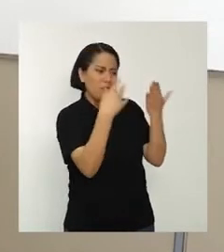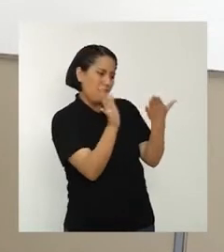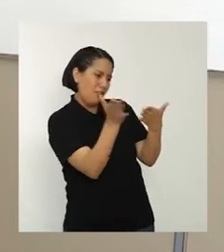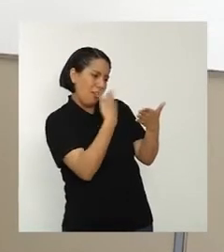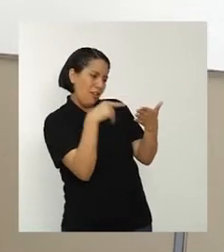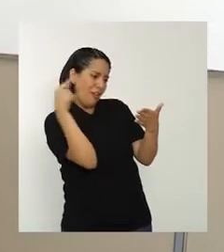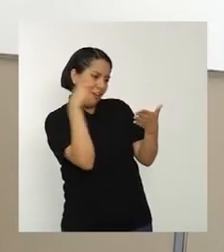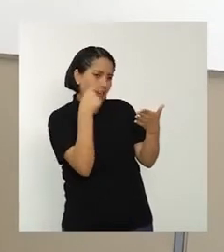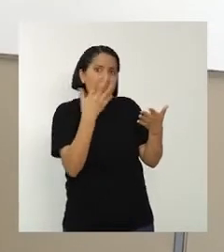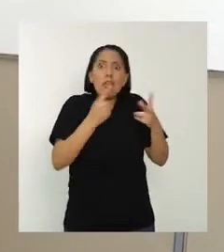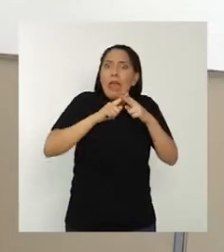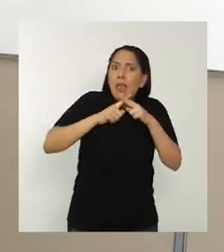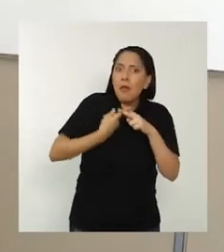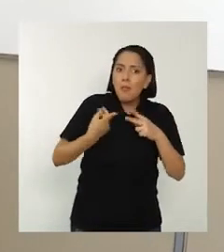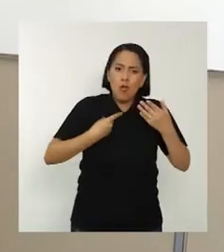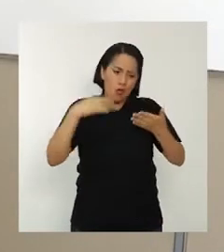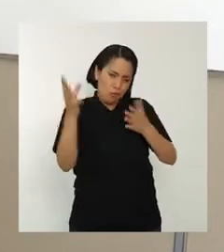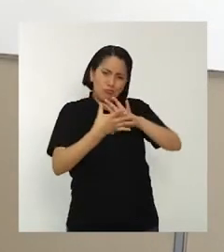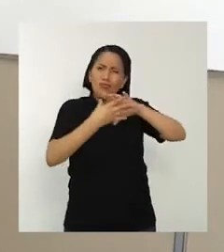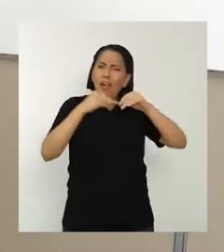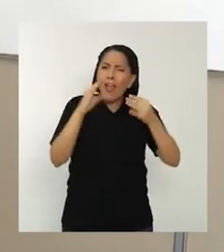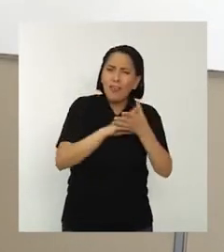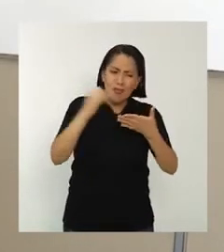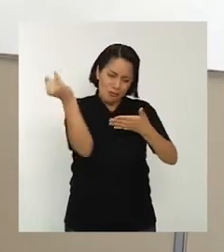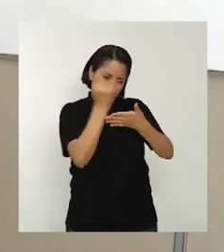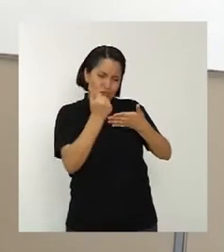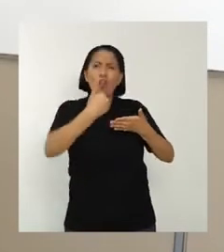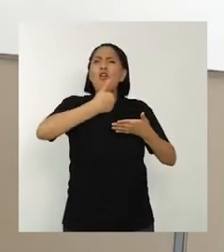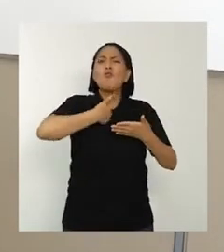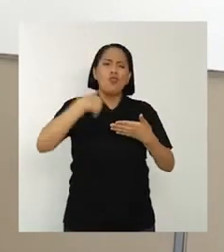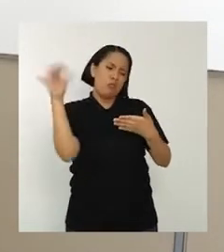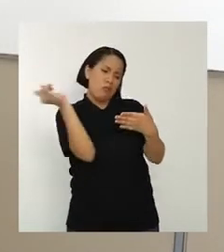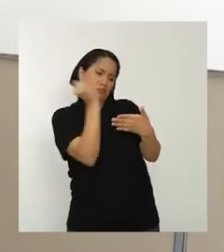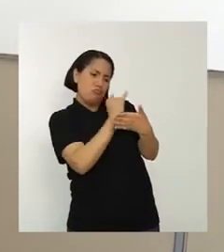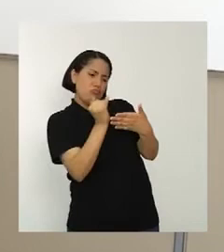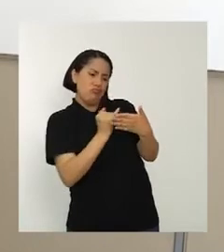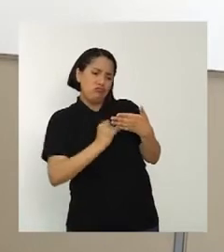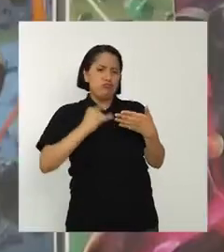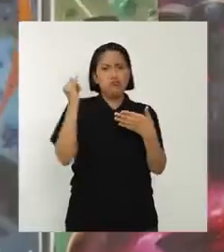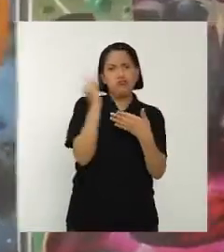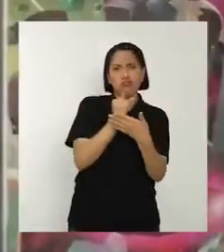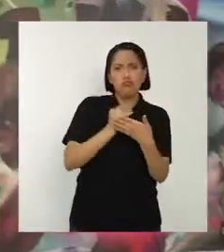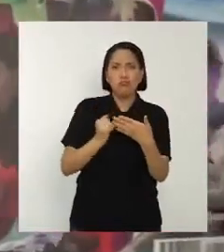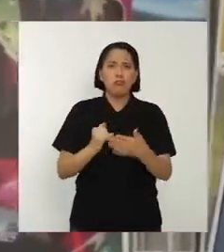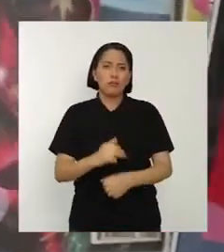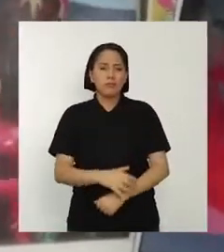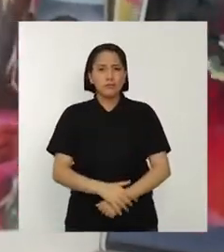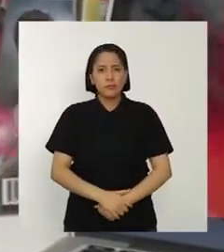entonces hago historietas de manera autodidacta.